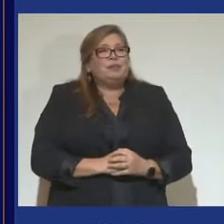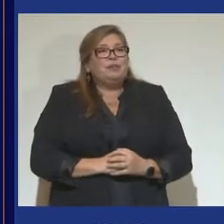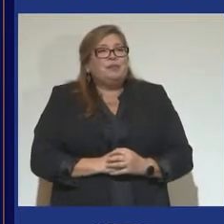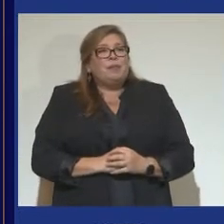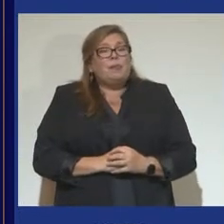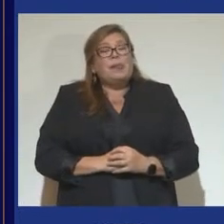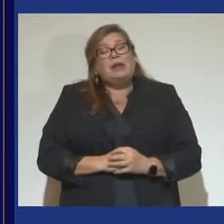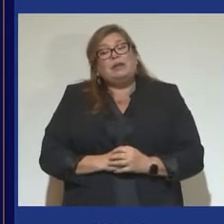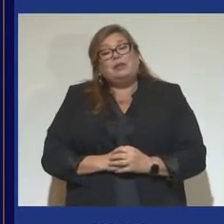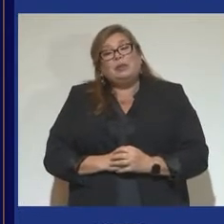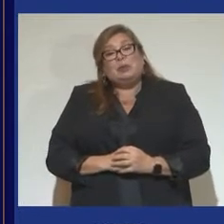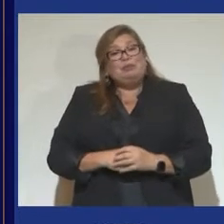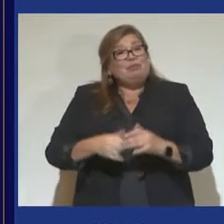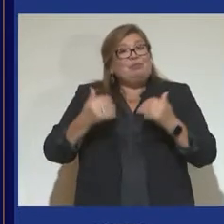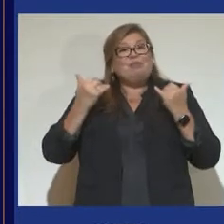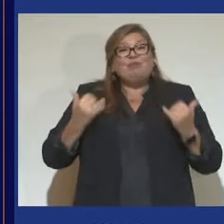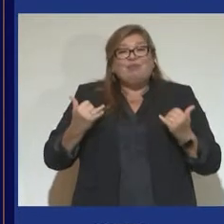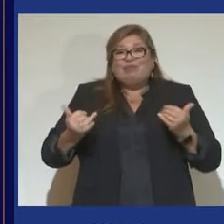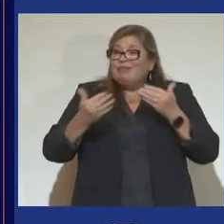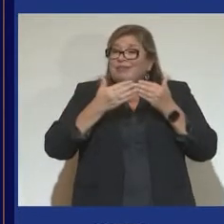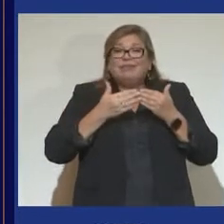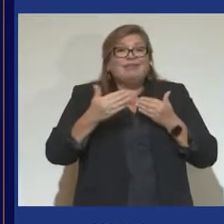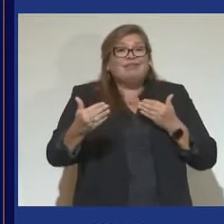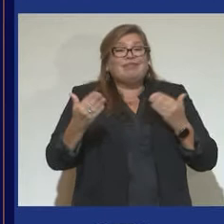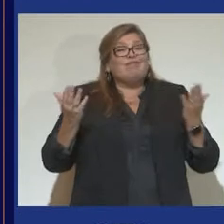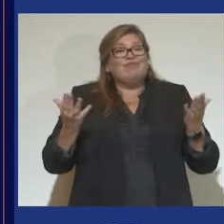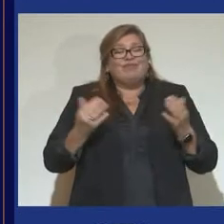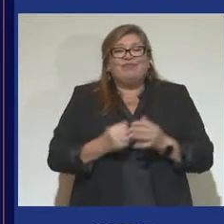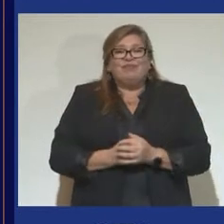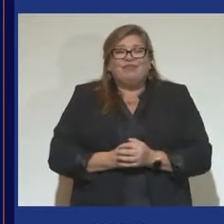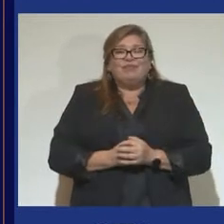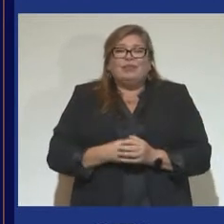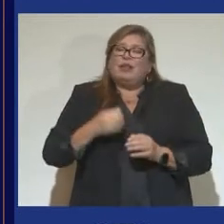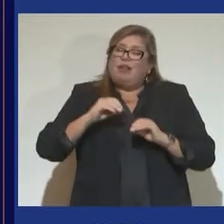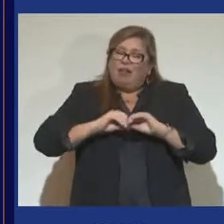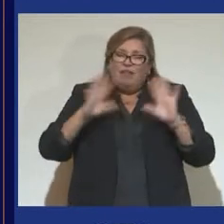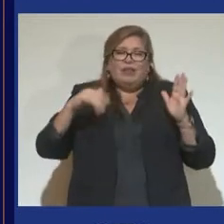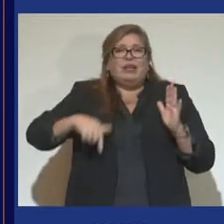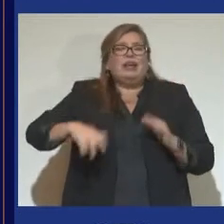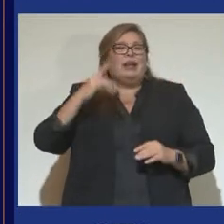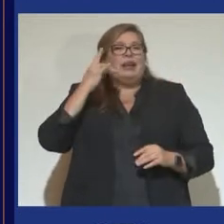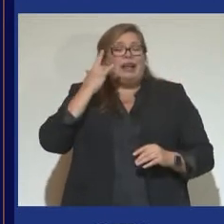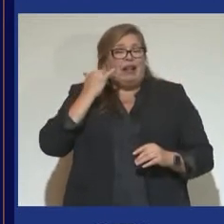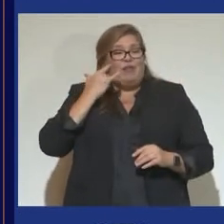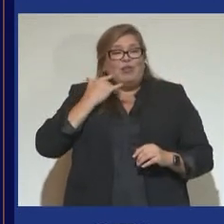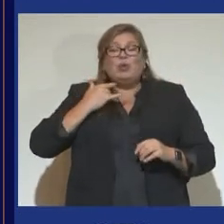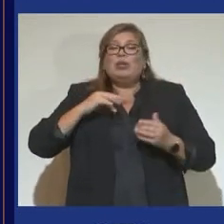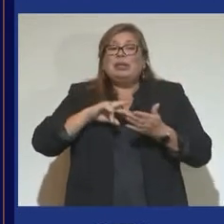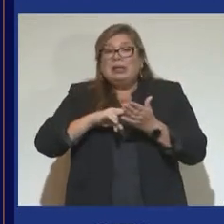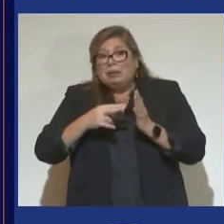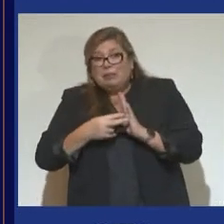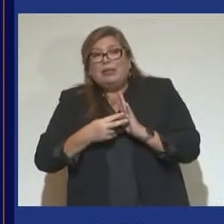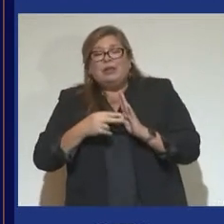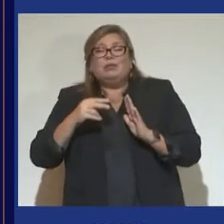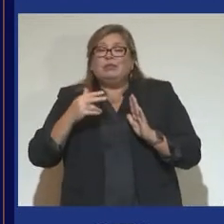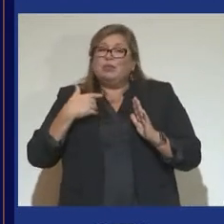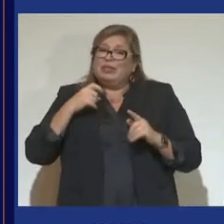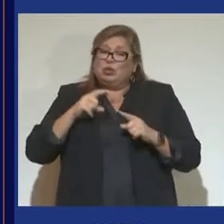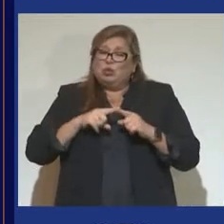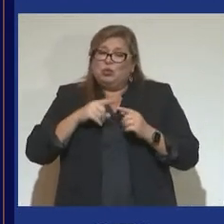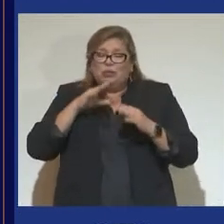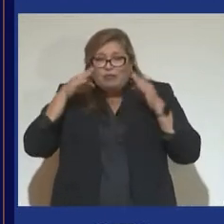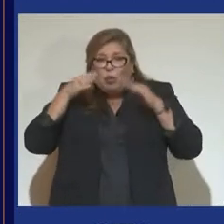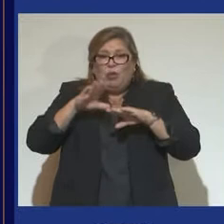donde estamos hoy en el contexto de este momento claramente en california está preparada para una recuperación